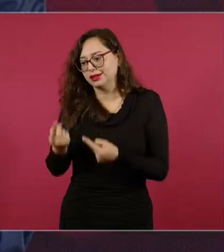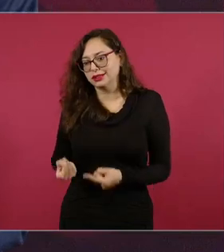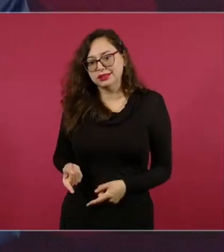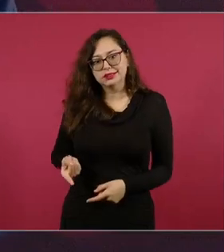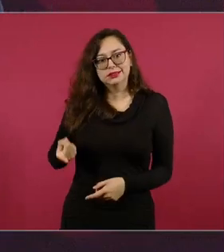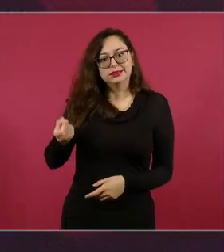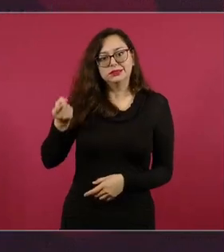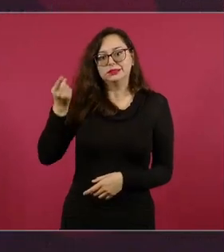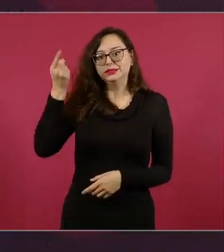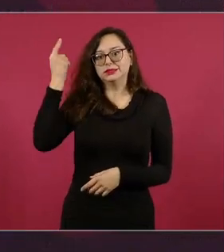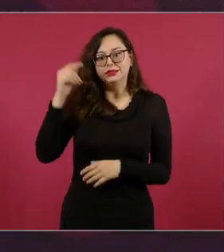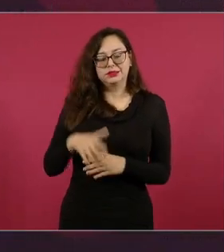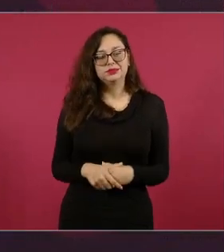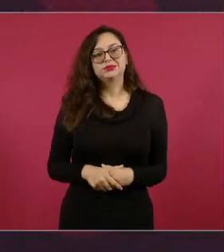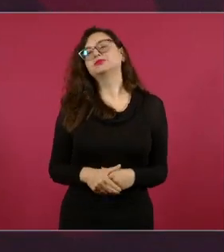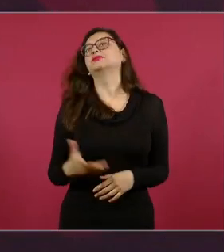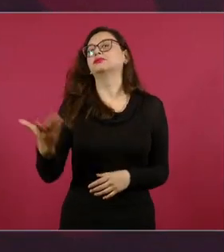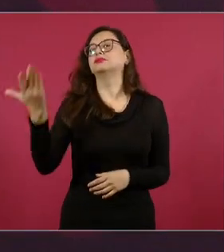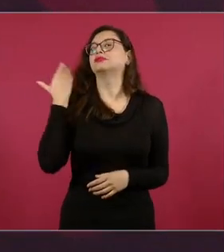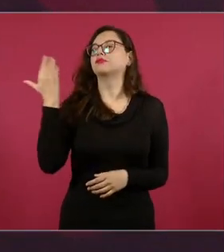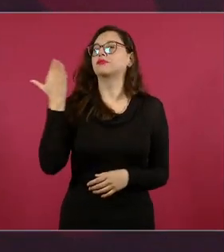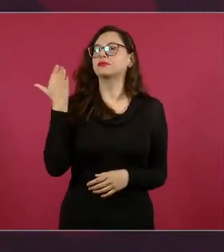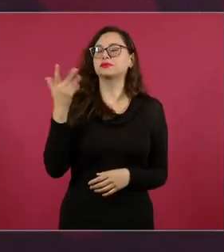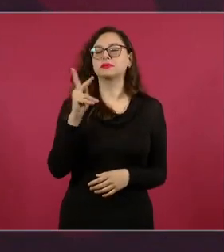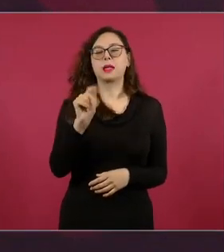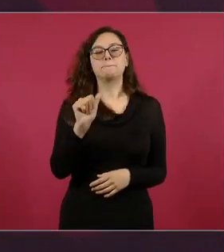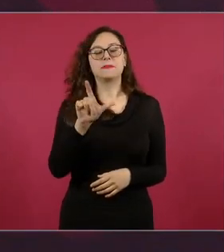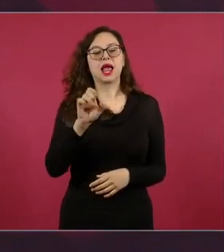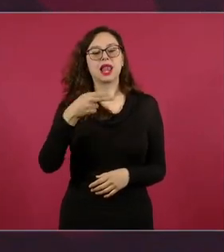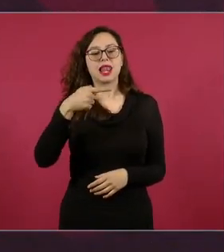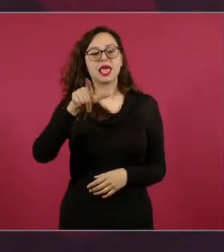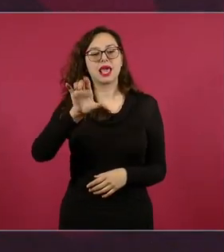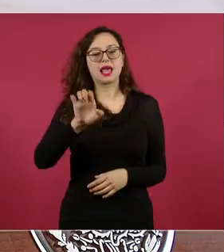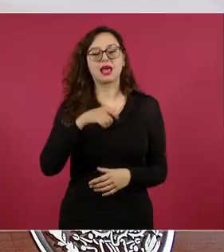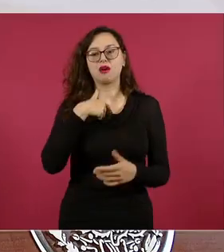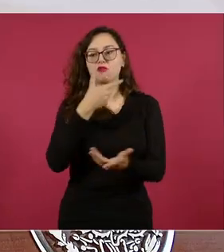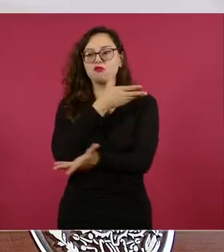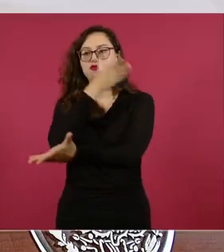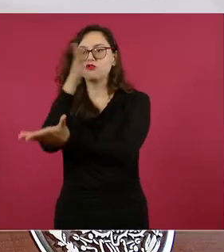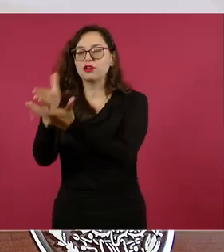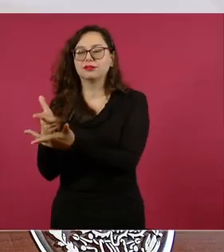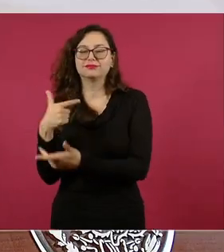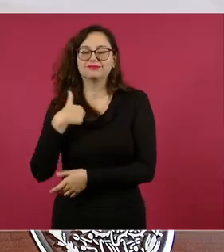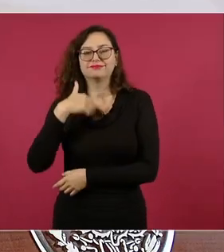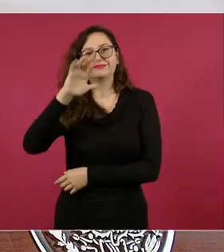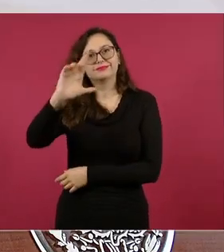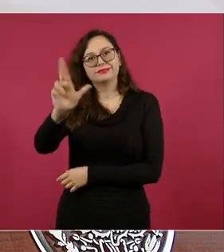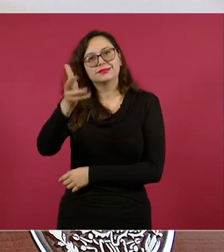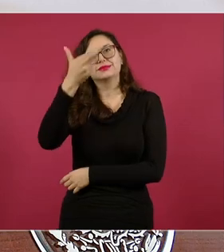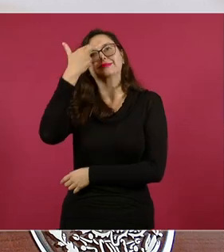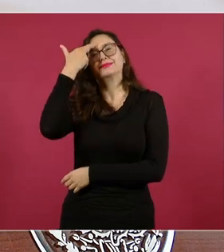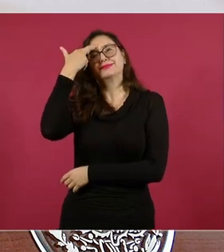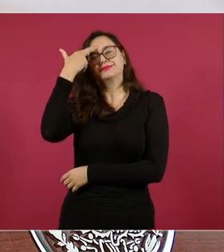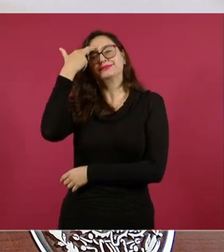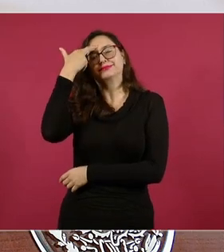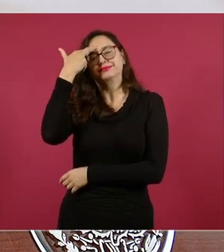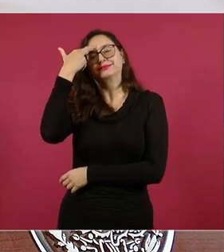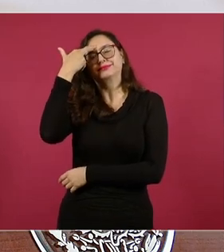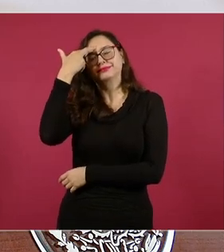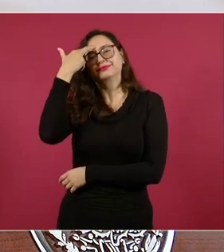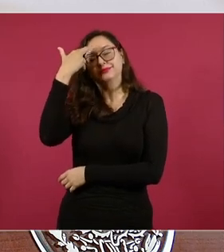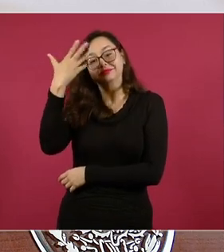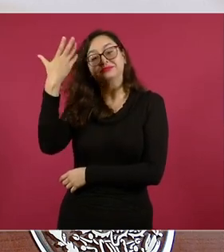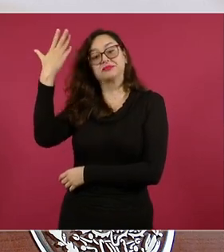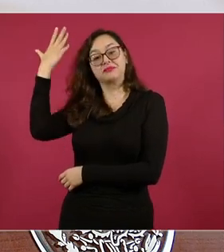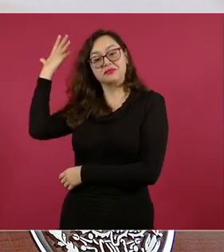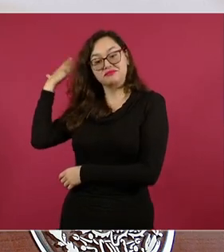Ahora que fui a Palenque recordaba, fíjense el gusto que me dio, que era yo estudiante,